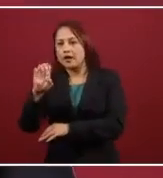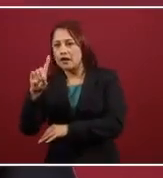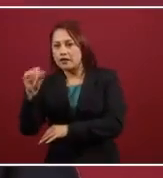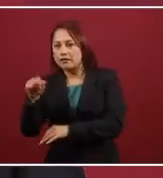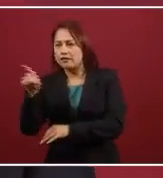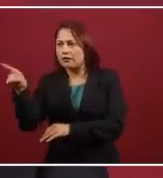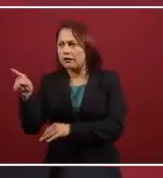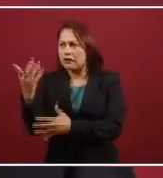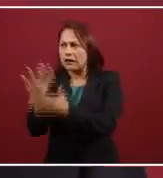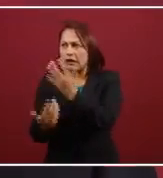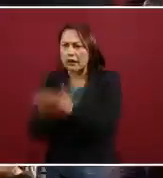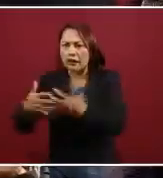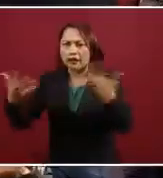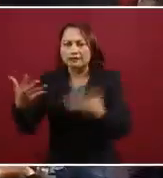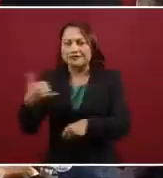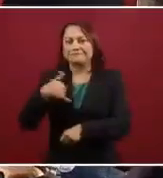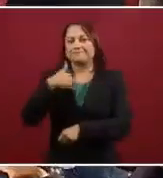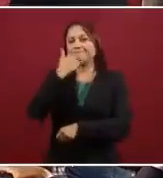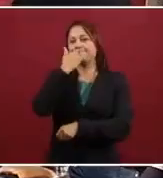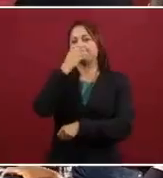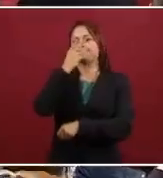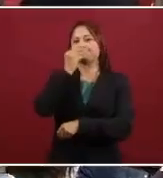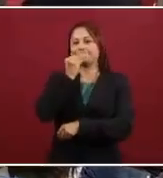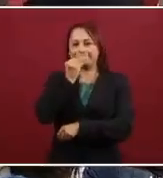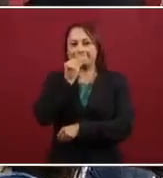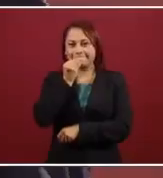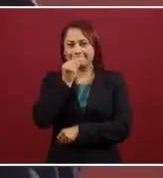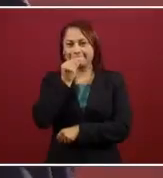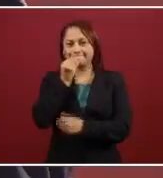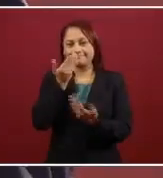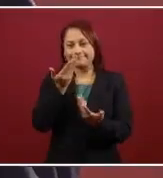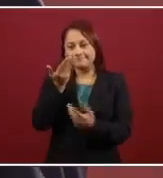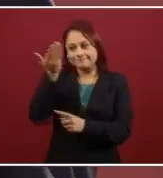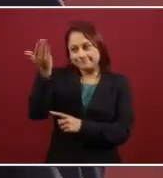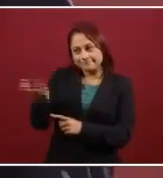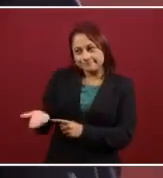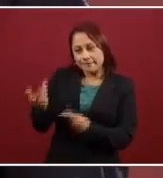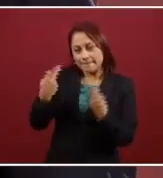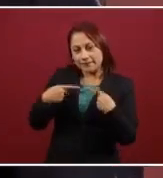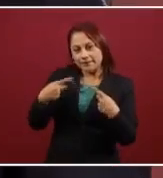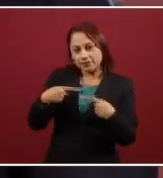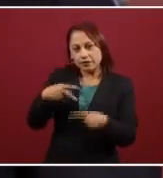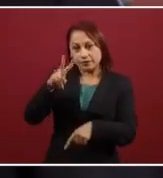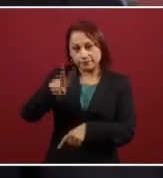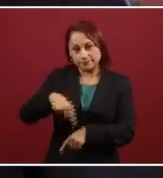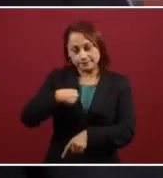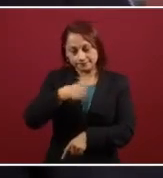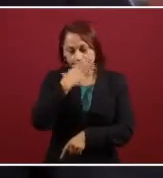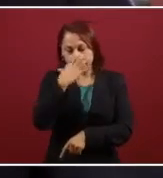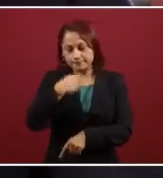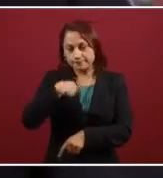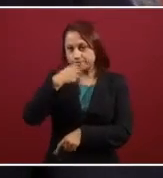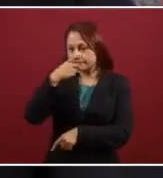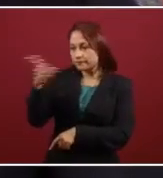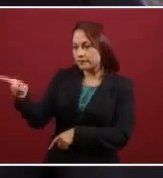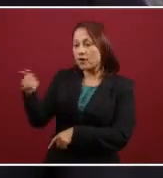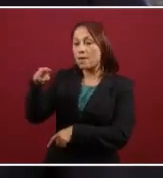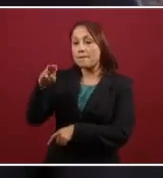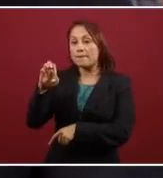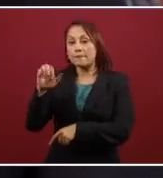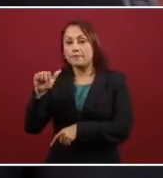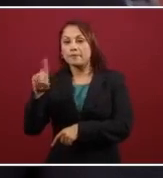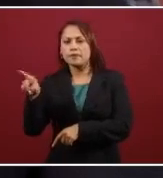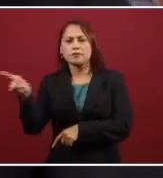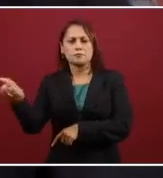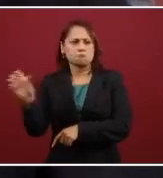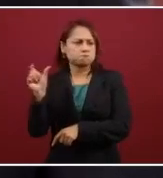fue, o sea, que es tan buena persona, la verdad, lo digo seriamente, Meade es una muy buena persona y